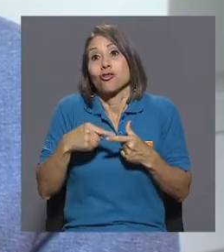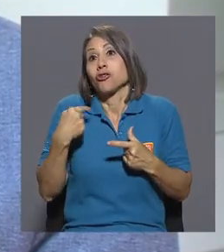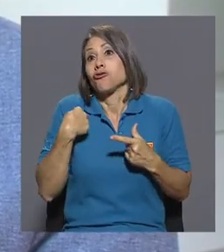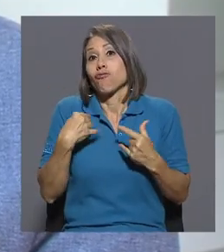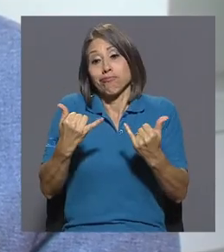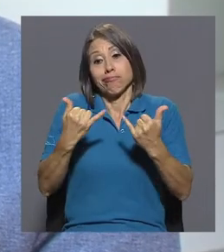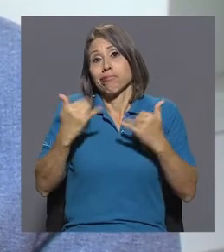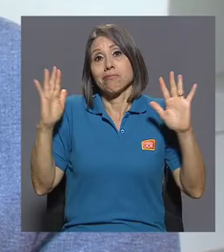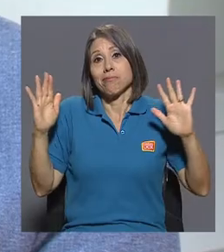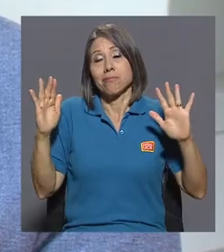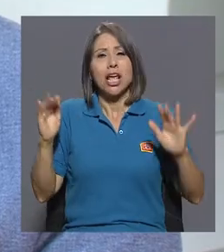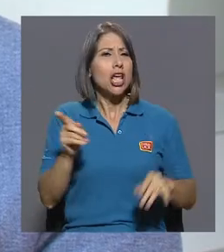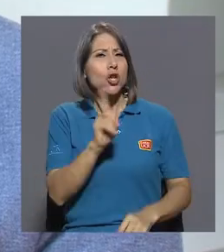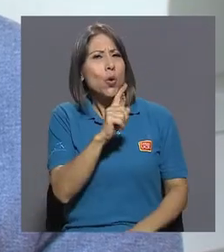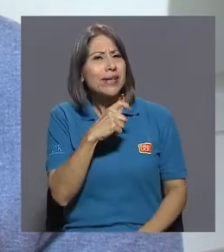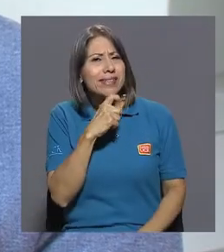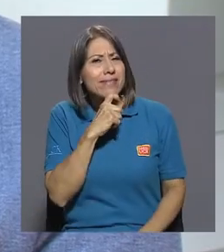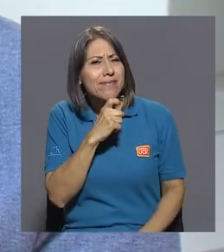de repente usted no sentía